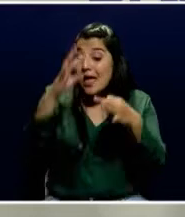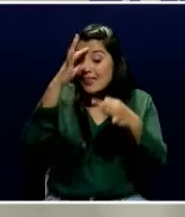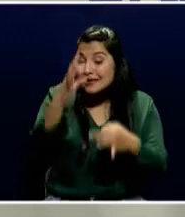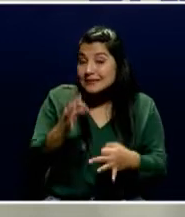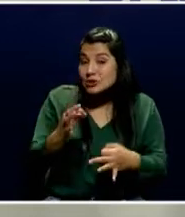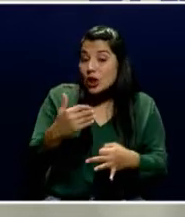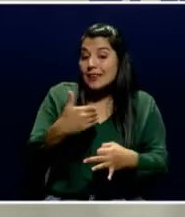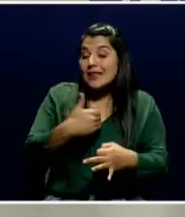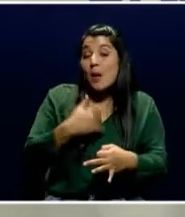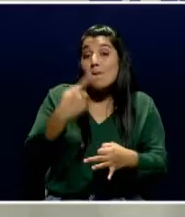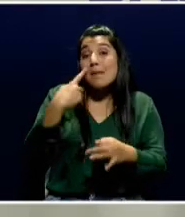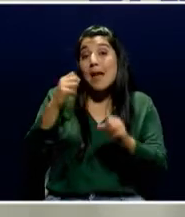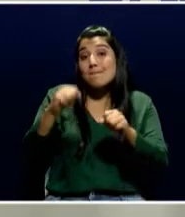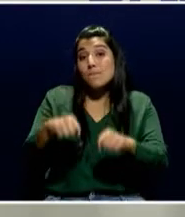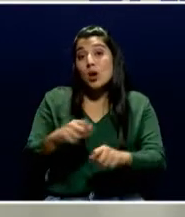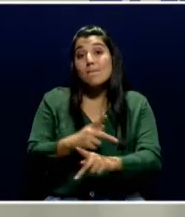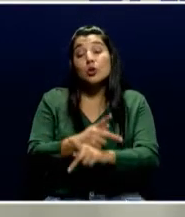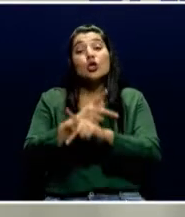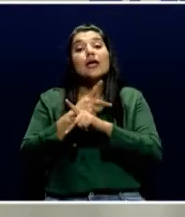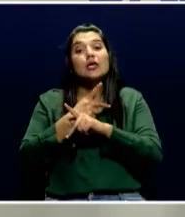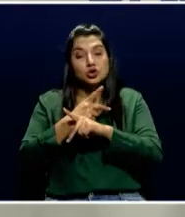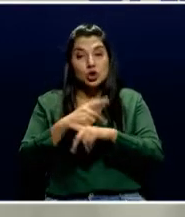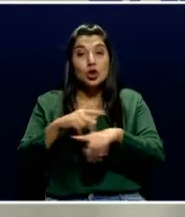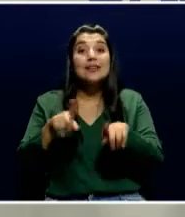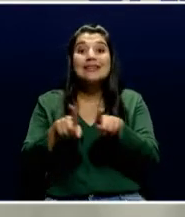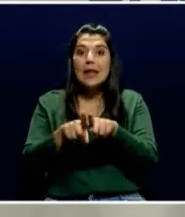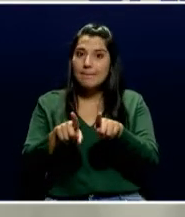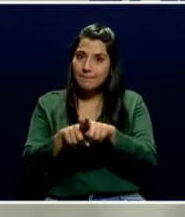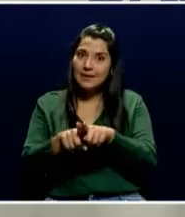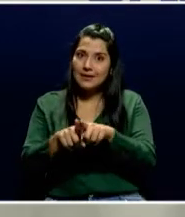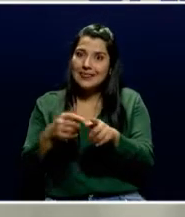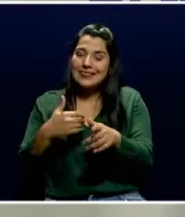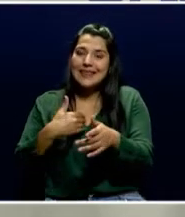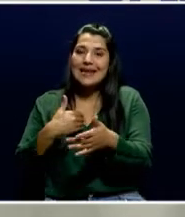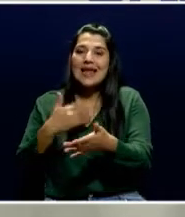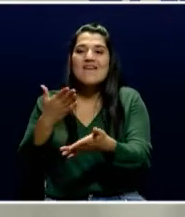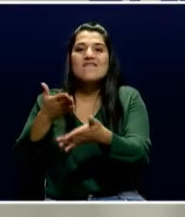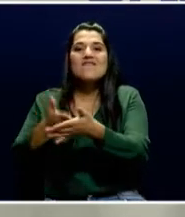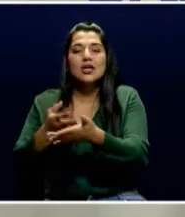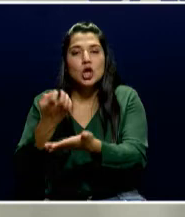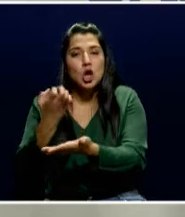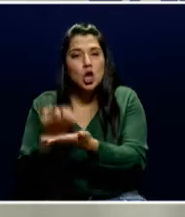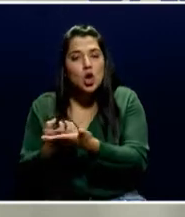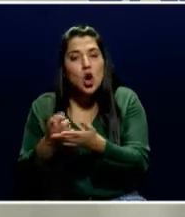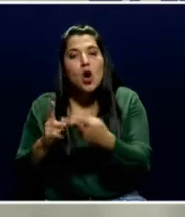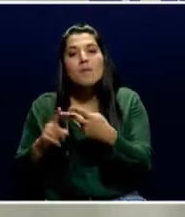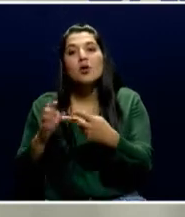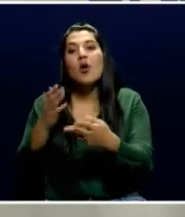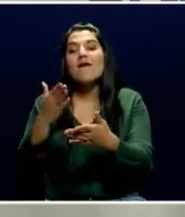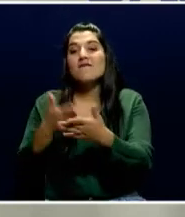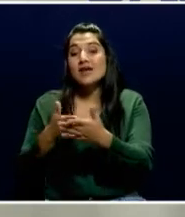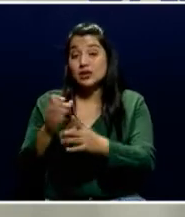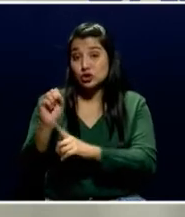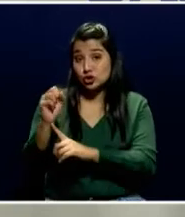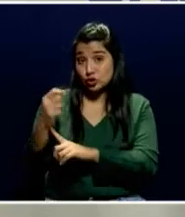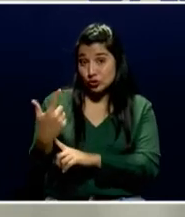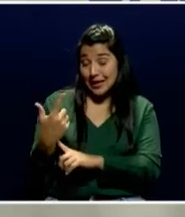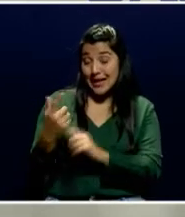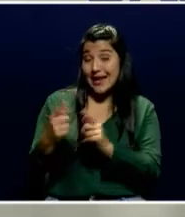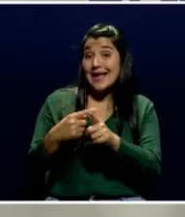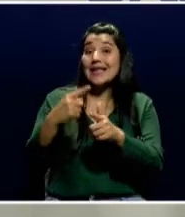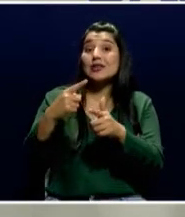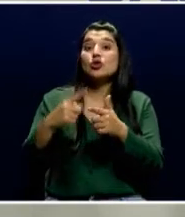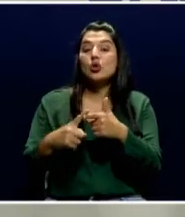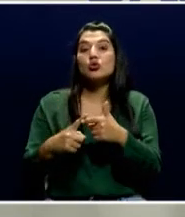para protegernos también tienen una serie de efectos económicos y sociales que, dentro de la estrategia que hemos definido para manejar